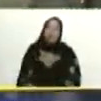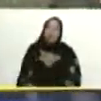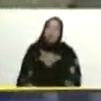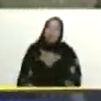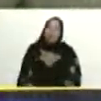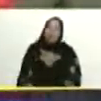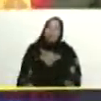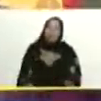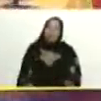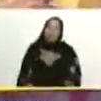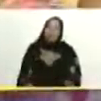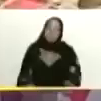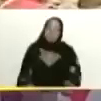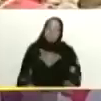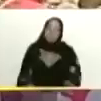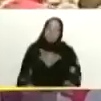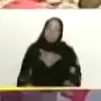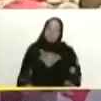Primera gran tarea,